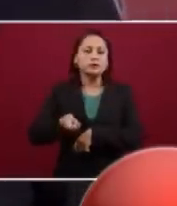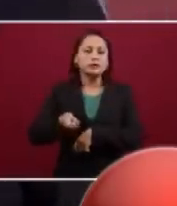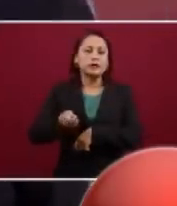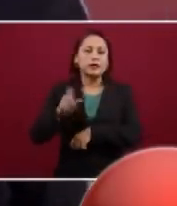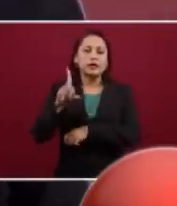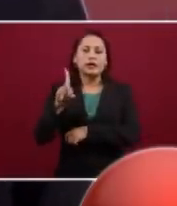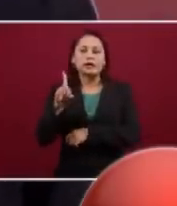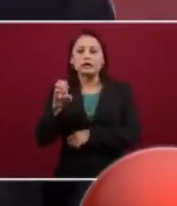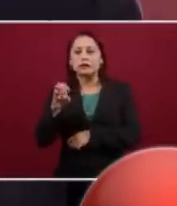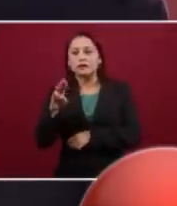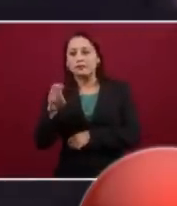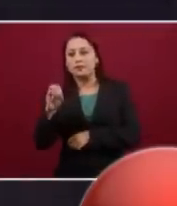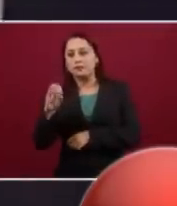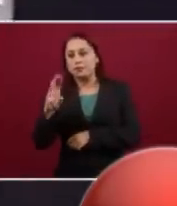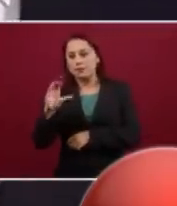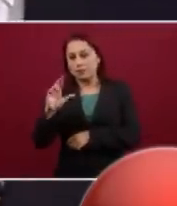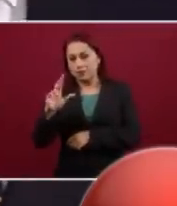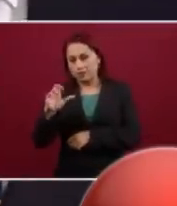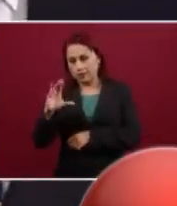Fíjense,